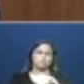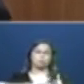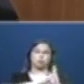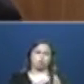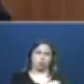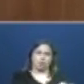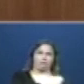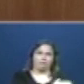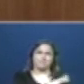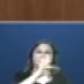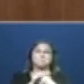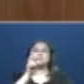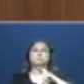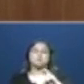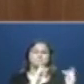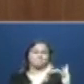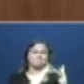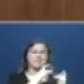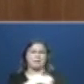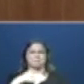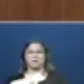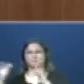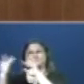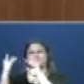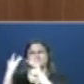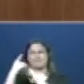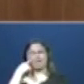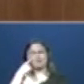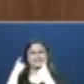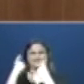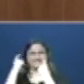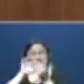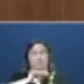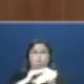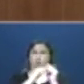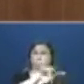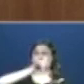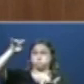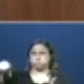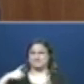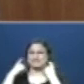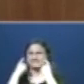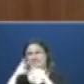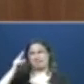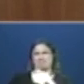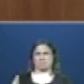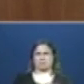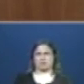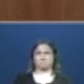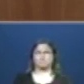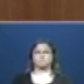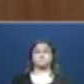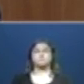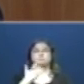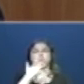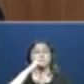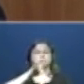todo propicia la interlocución con las entidades financieras para tratar de evitar que se produzca el lanzamiento de la vivienda al finalizar